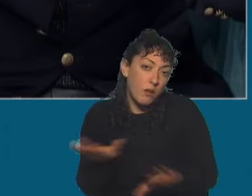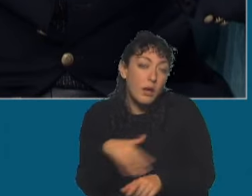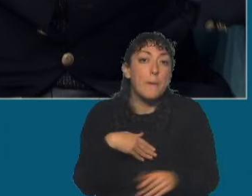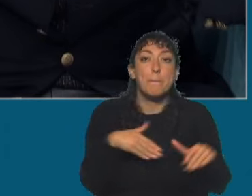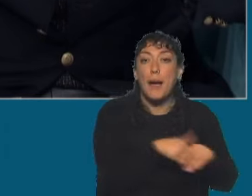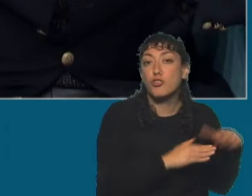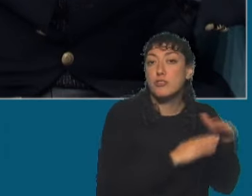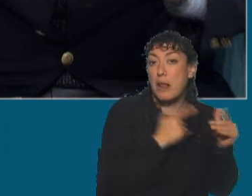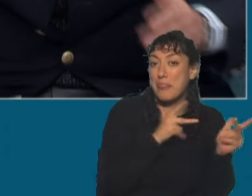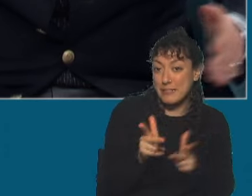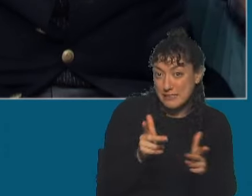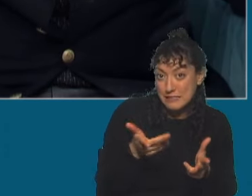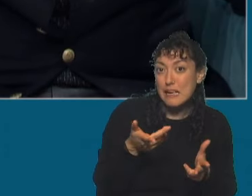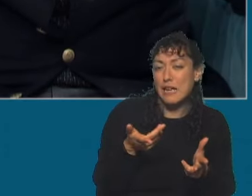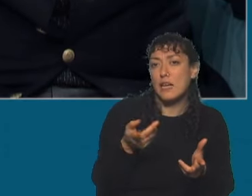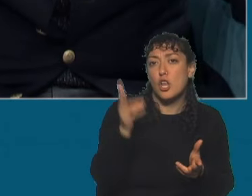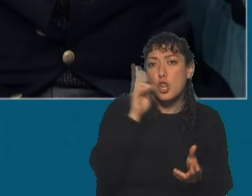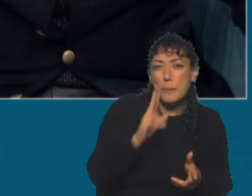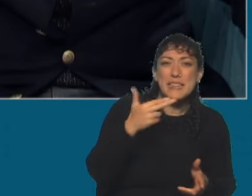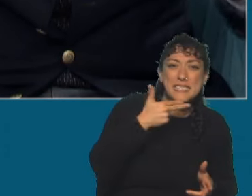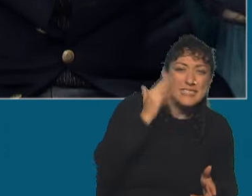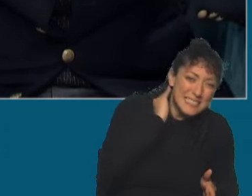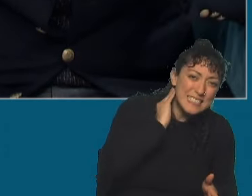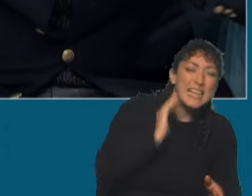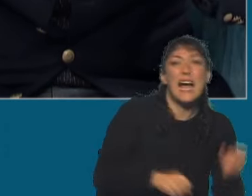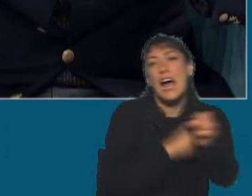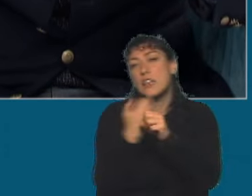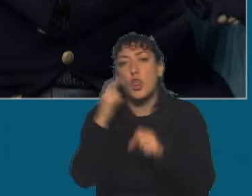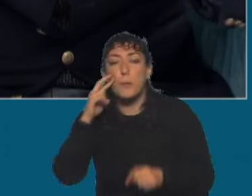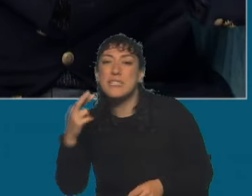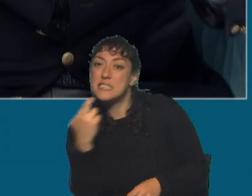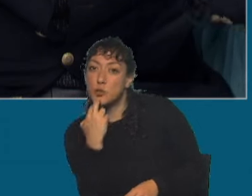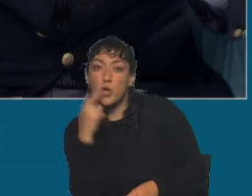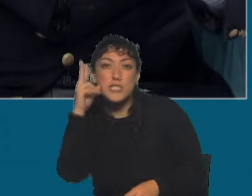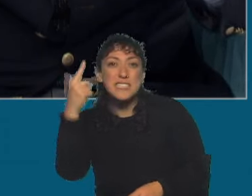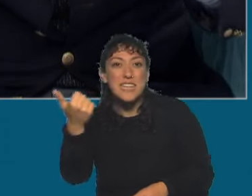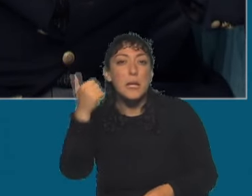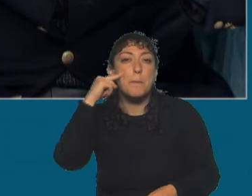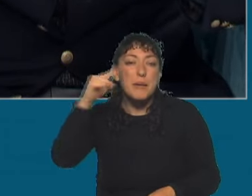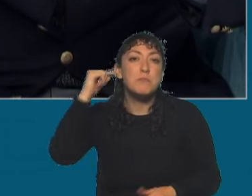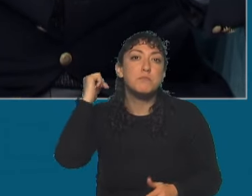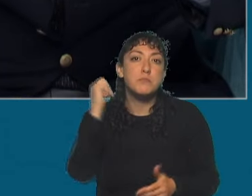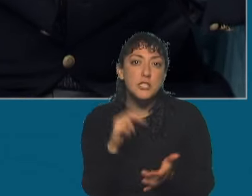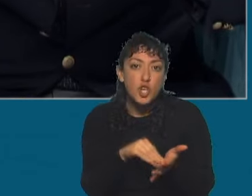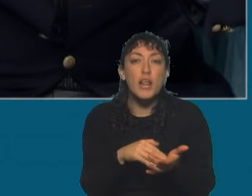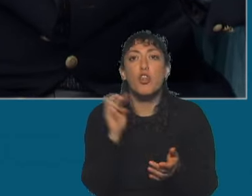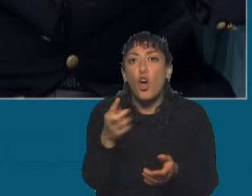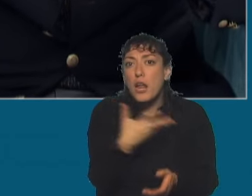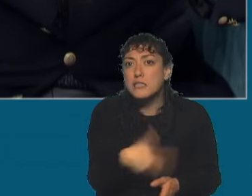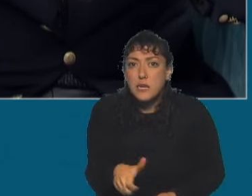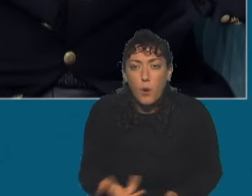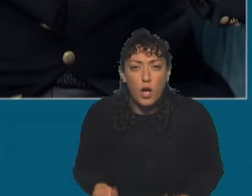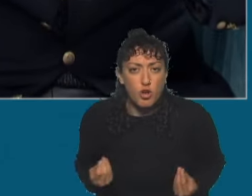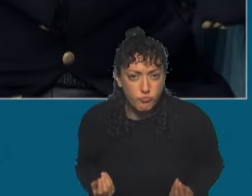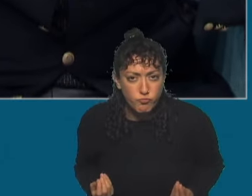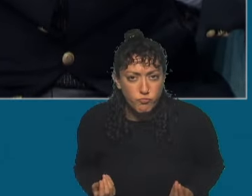Central dijo, se han llevado desde el 2016 hasta el 2019 86.000 millones de dólares. Pero respecto a la plata del fondo,